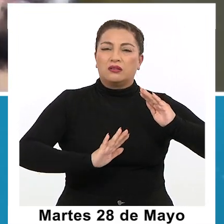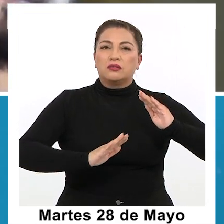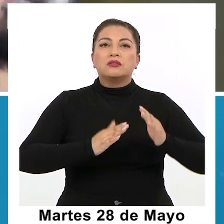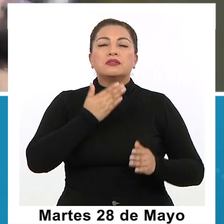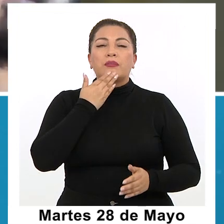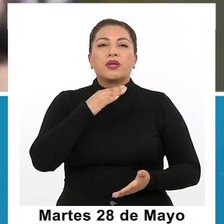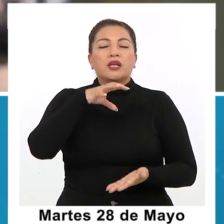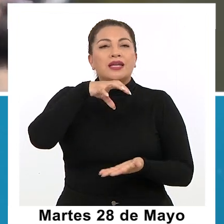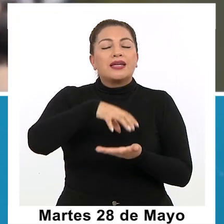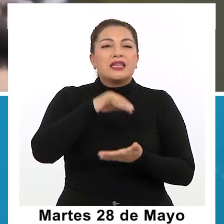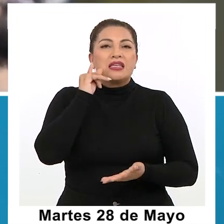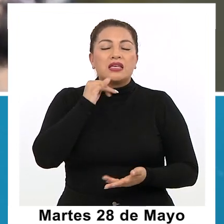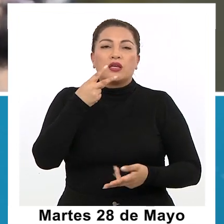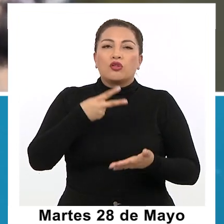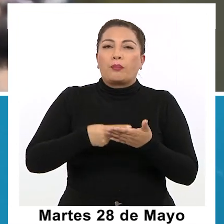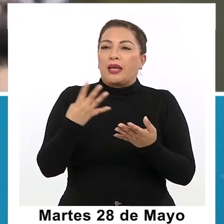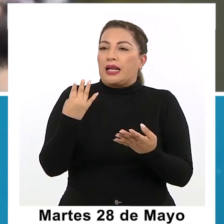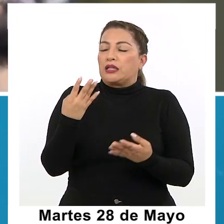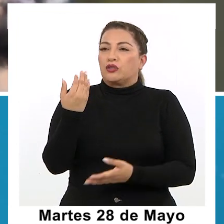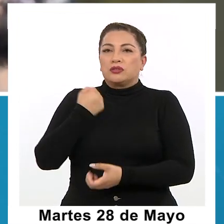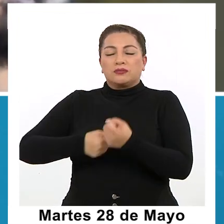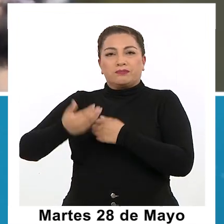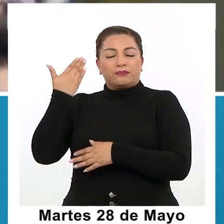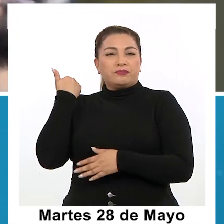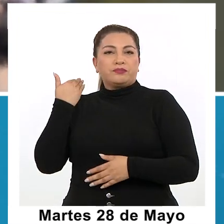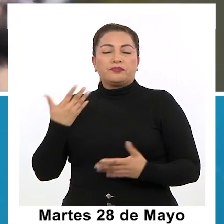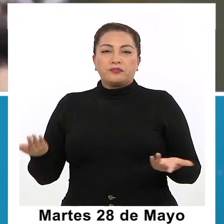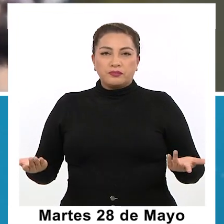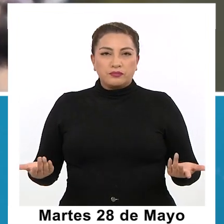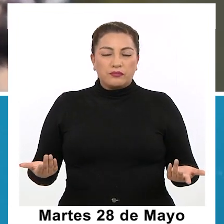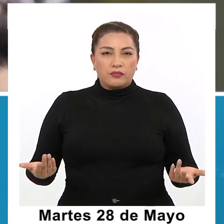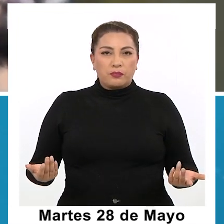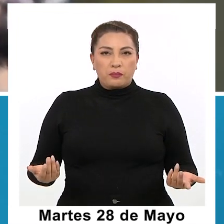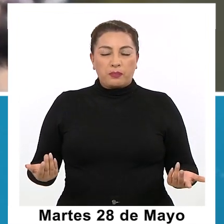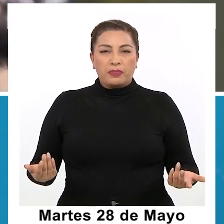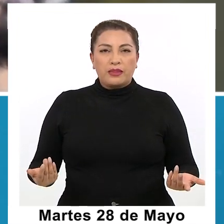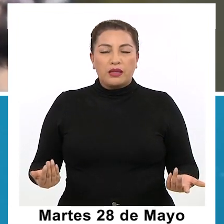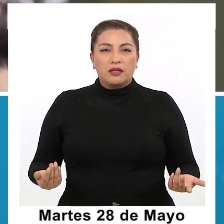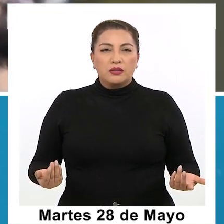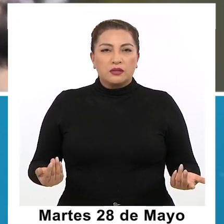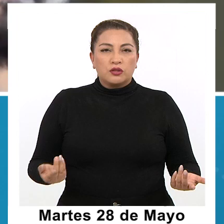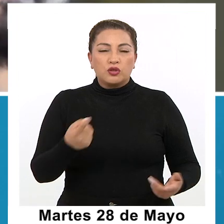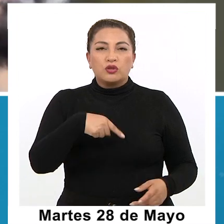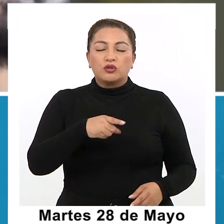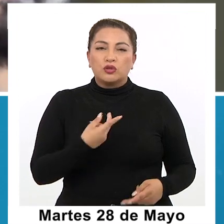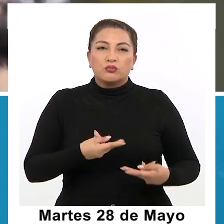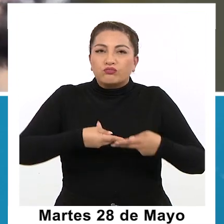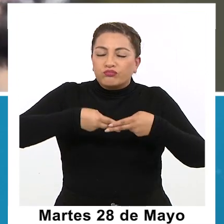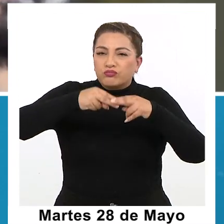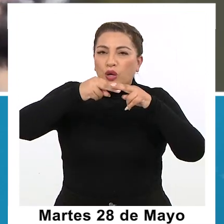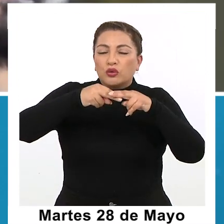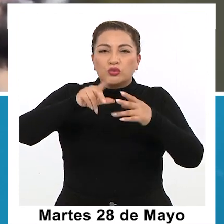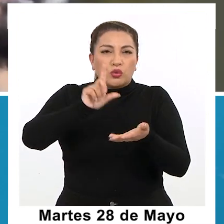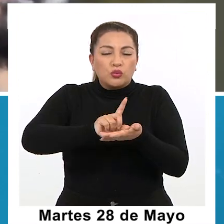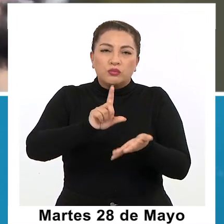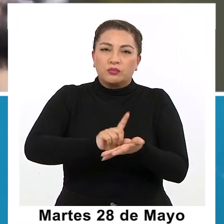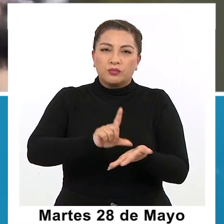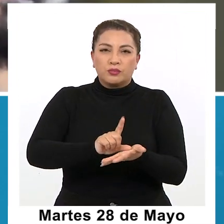Iquique 2014, para llevarlo un Ujú, poco más a nuestro público, ¿verdad? ujú, Si hubiésemos tenido una área